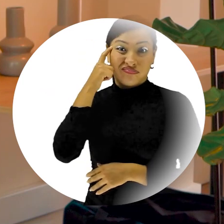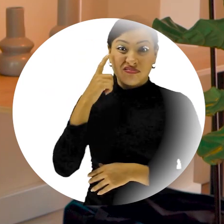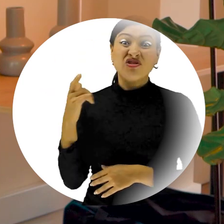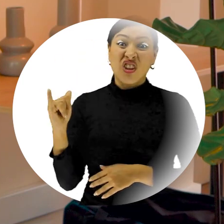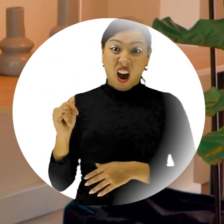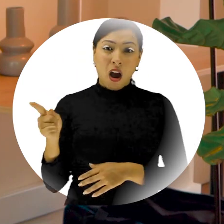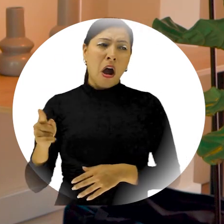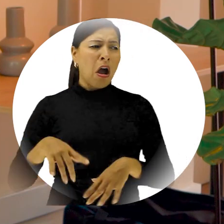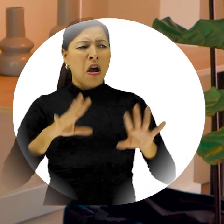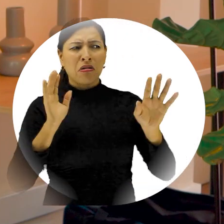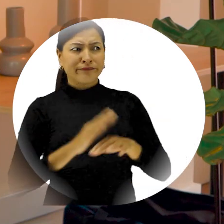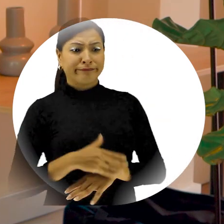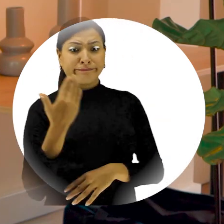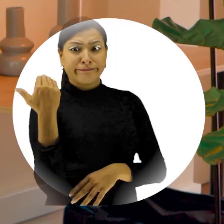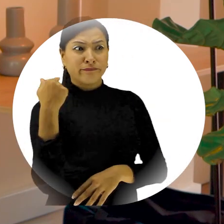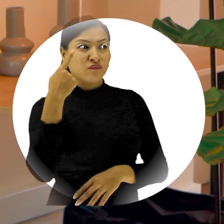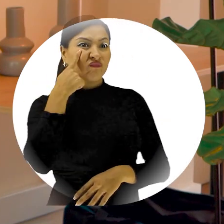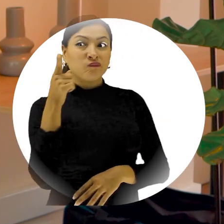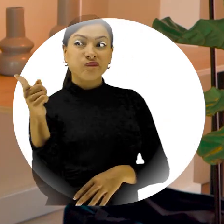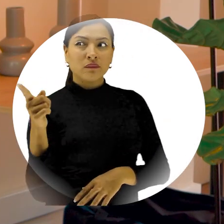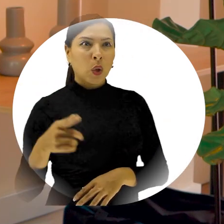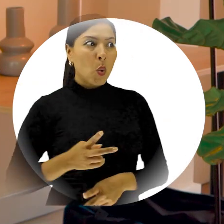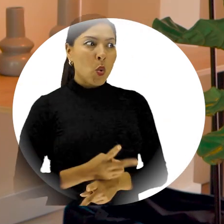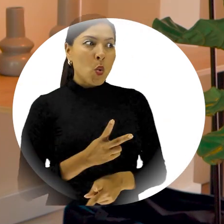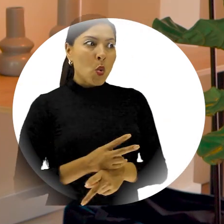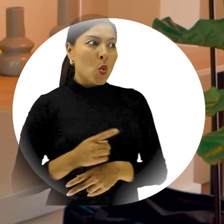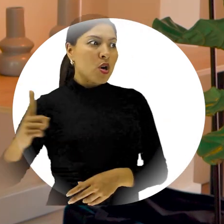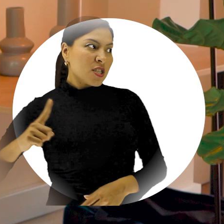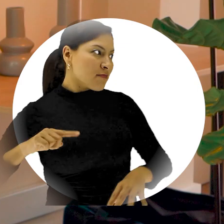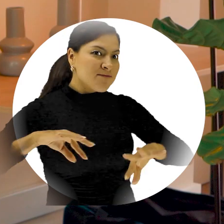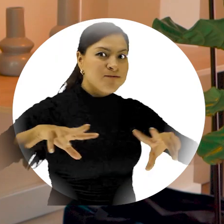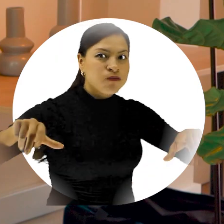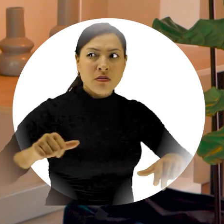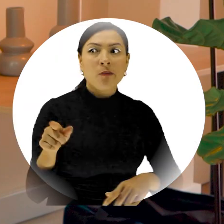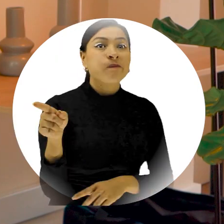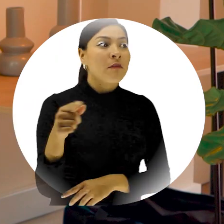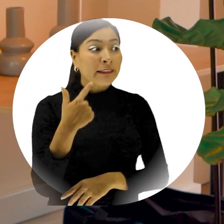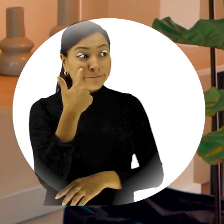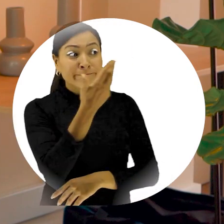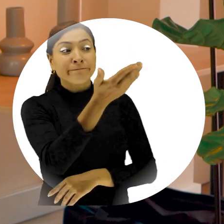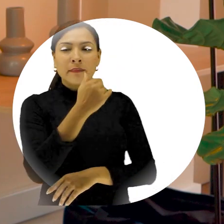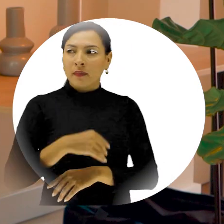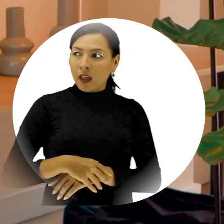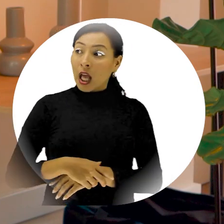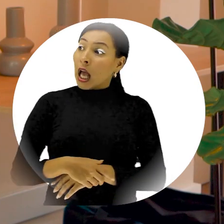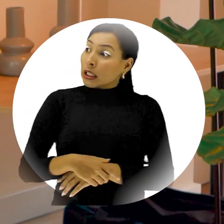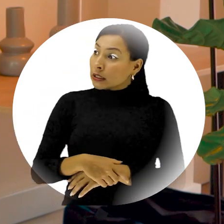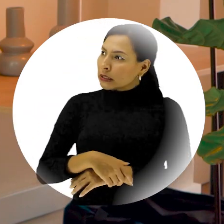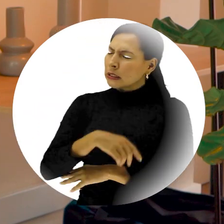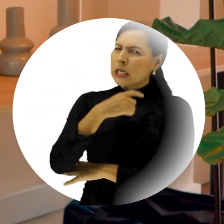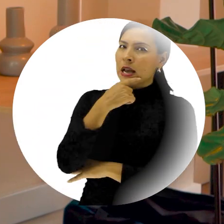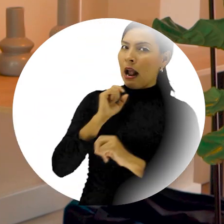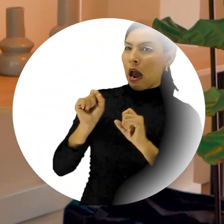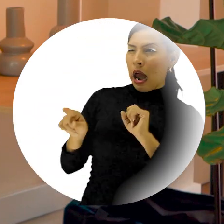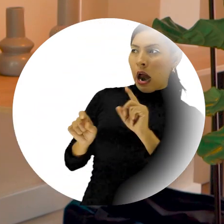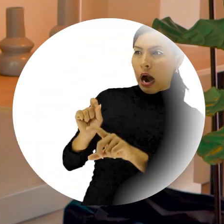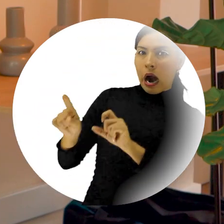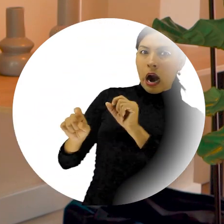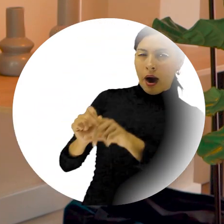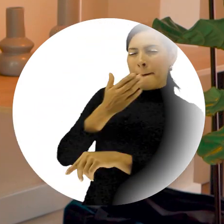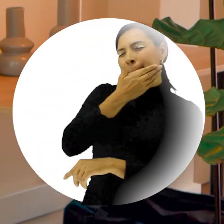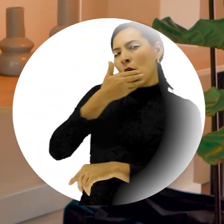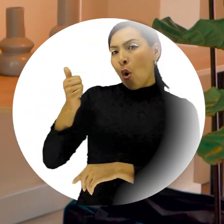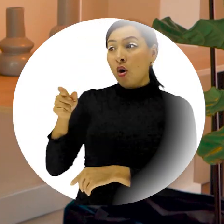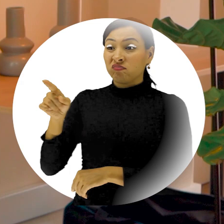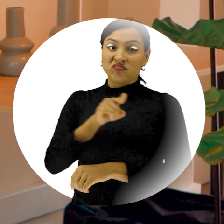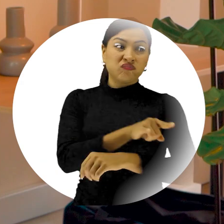acá es inseguro, la otra vez robaron a alguien allá, hay que estar... O sea, uno también puede empezar como a hacer ingeniería social y empezarle a preguntar a las personas de